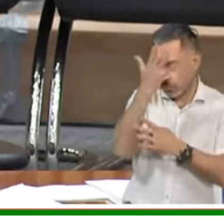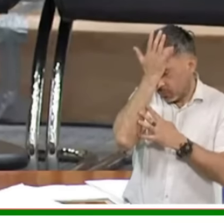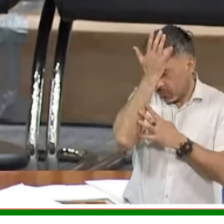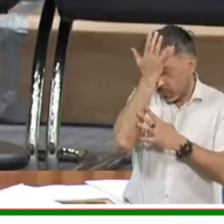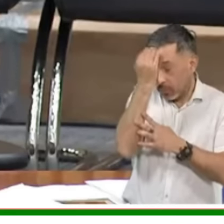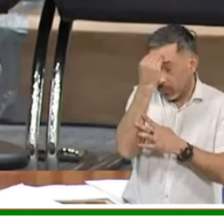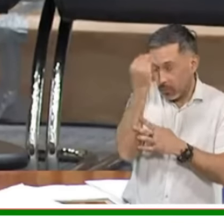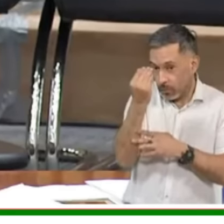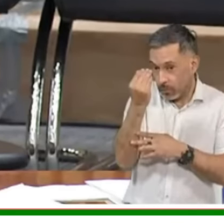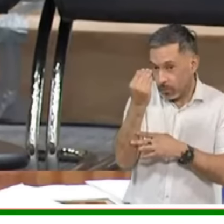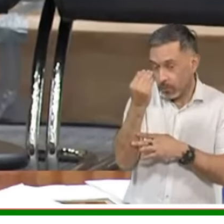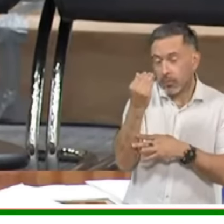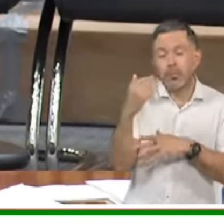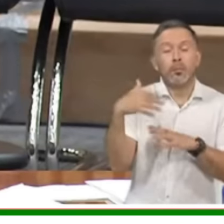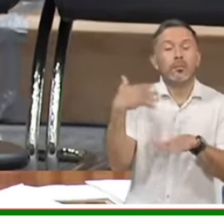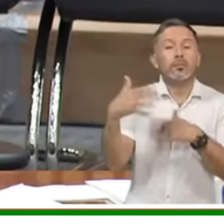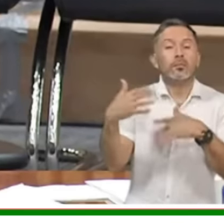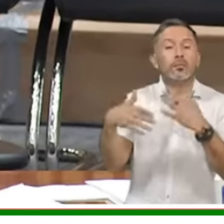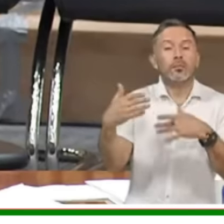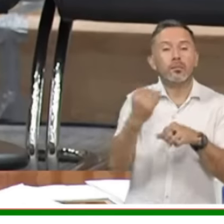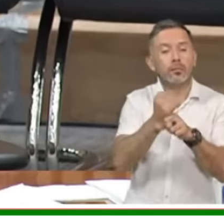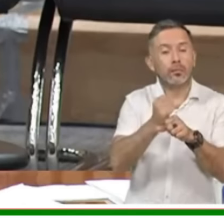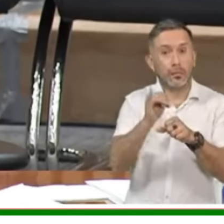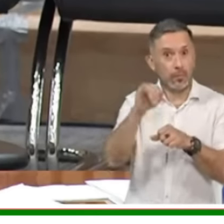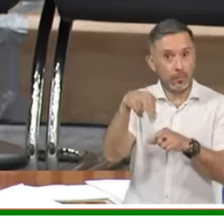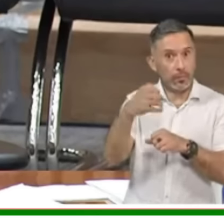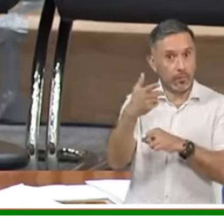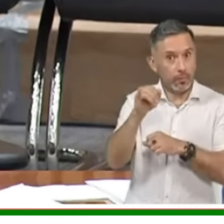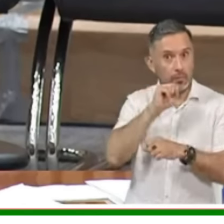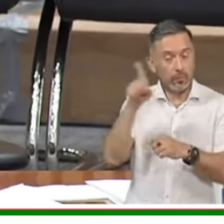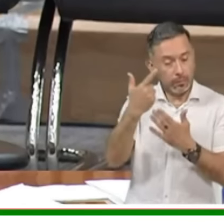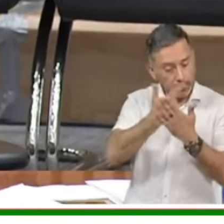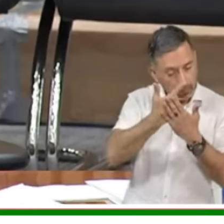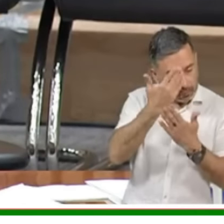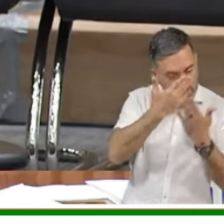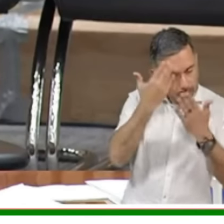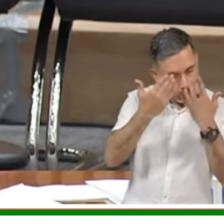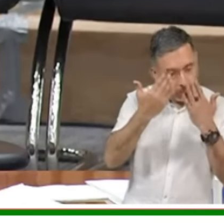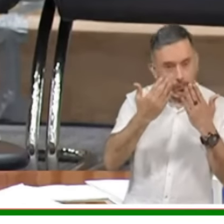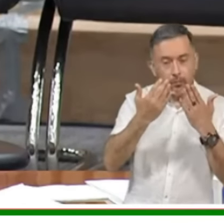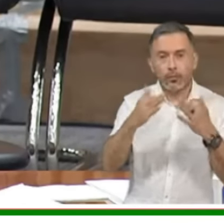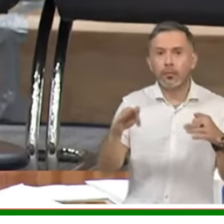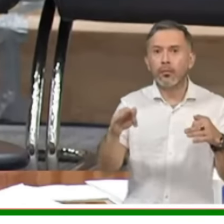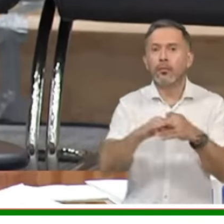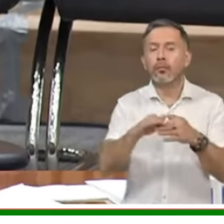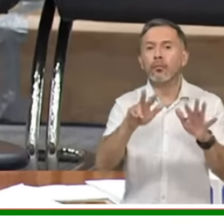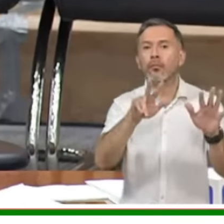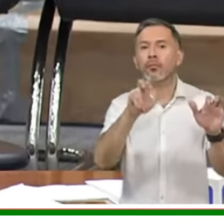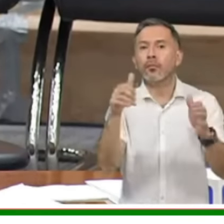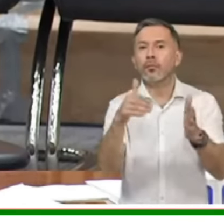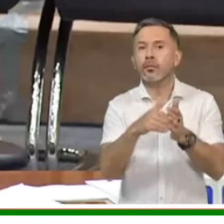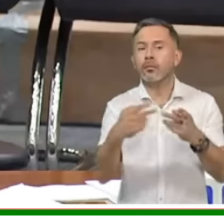las cifras de los estudios entre otros de lineg dice que rondan los 800,000